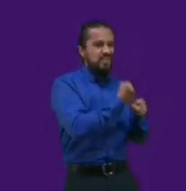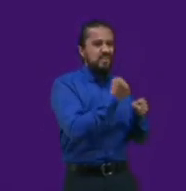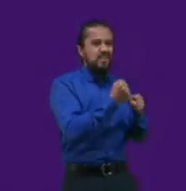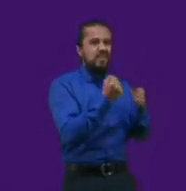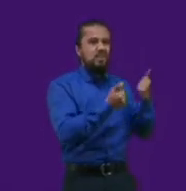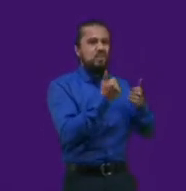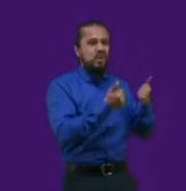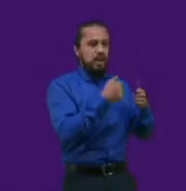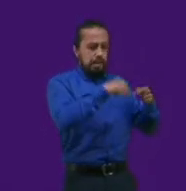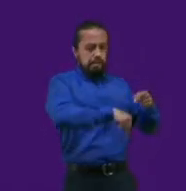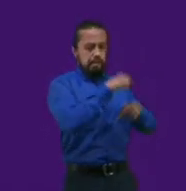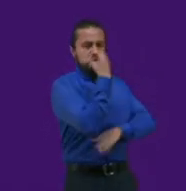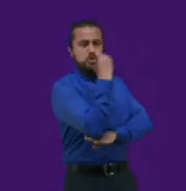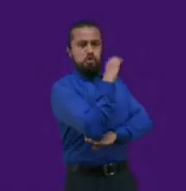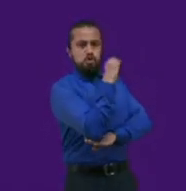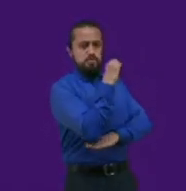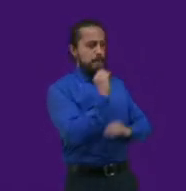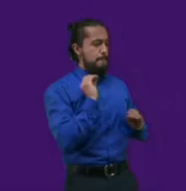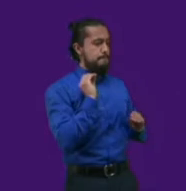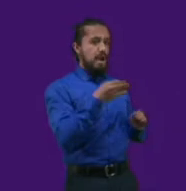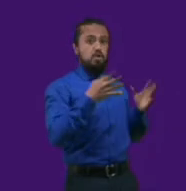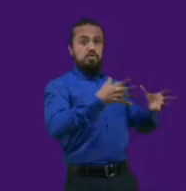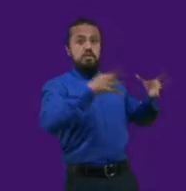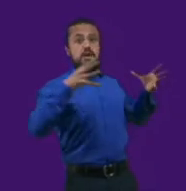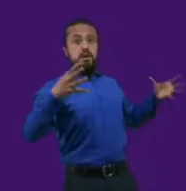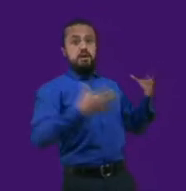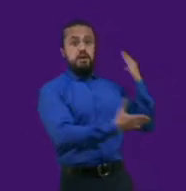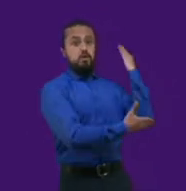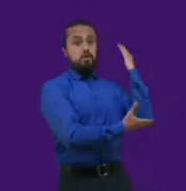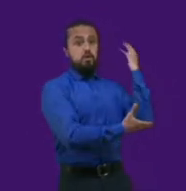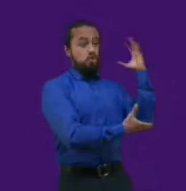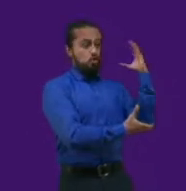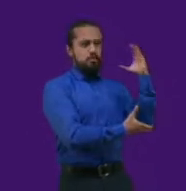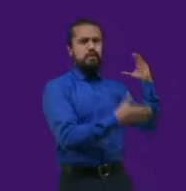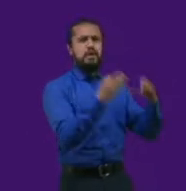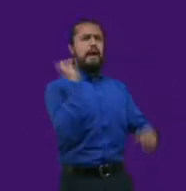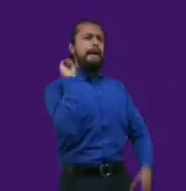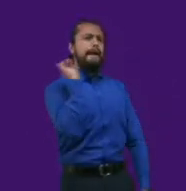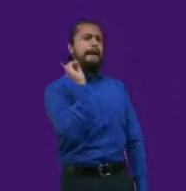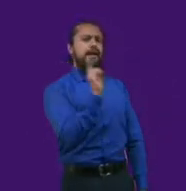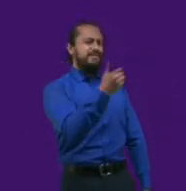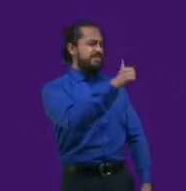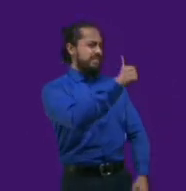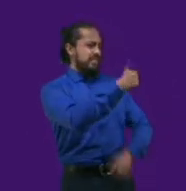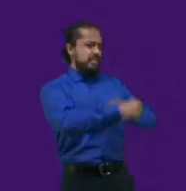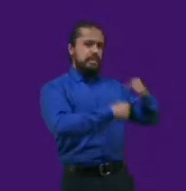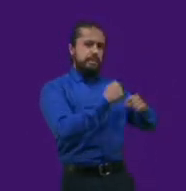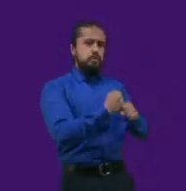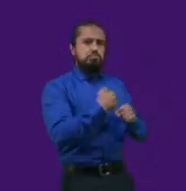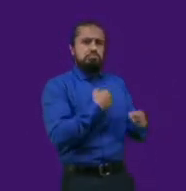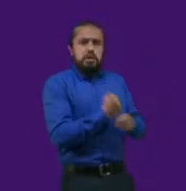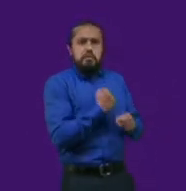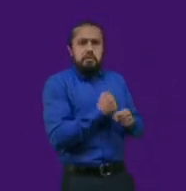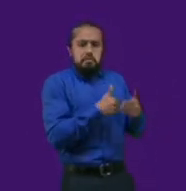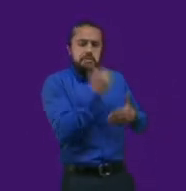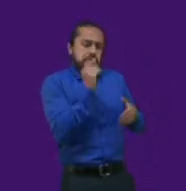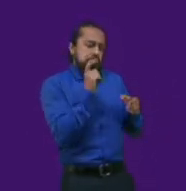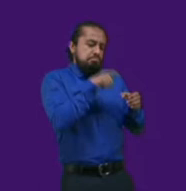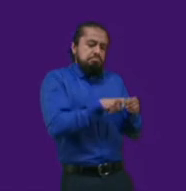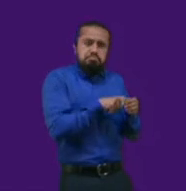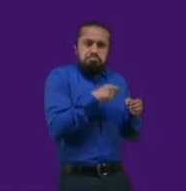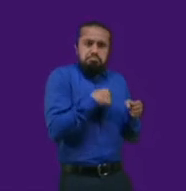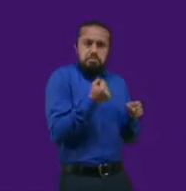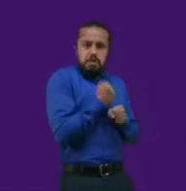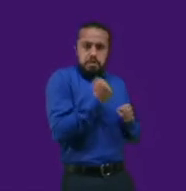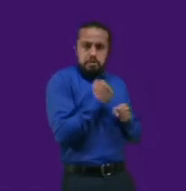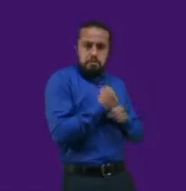banco aquí en Colombia, en uno de los bancos más grandes que tiene el país. Trabajé 10 años ahí, yo pues fui empleada desde el principio, pero yo